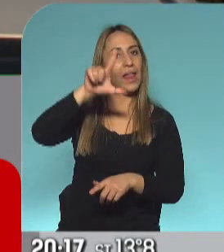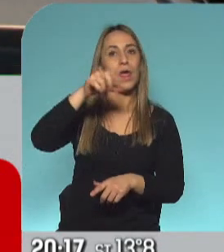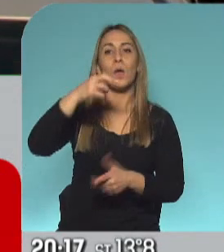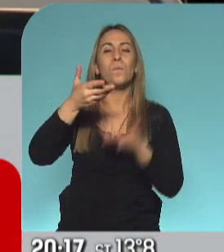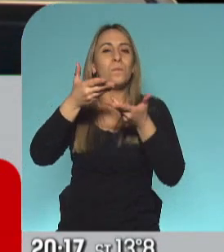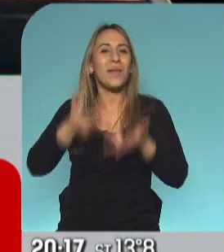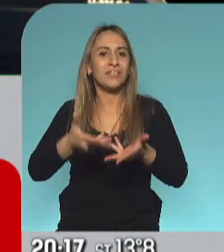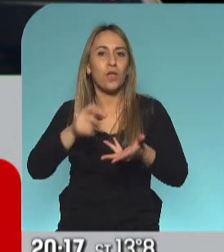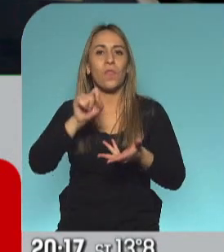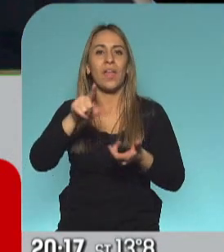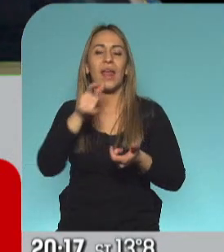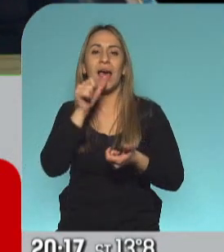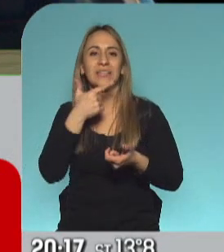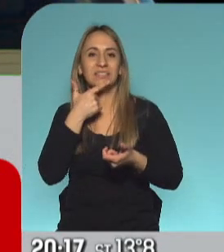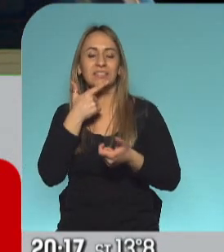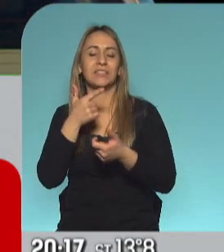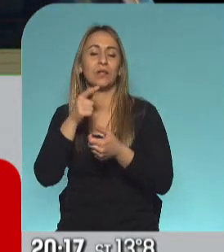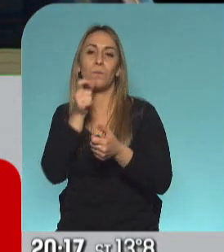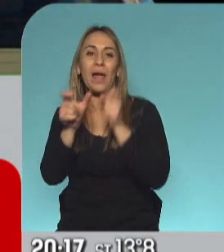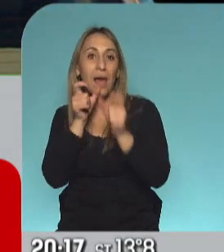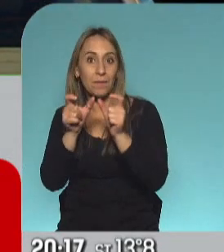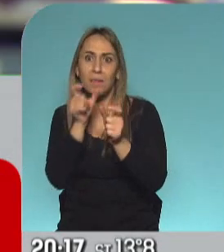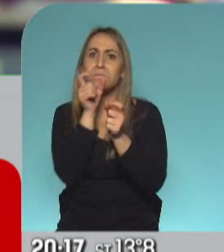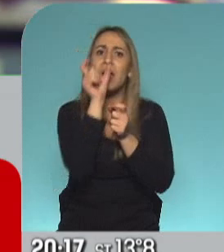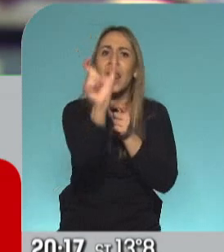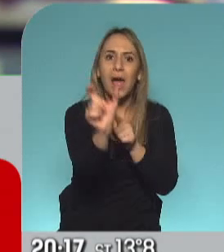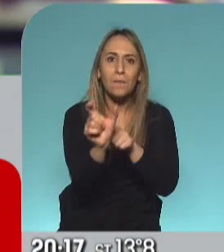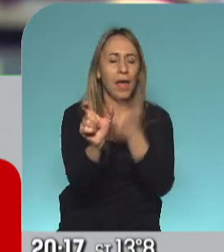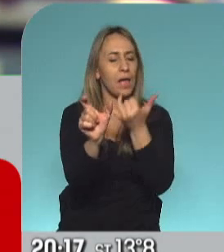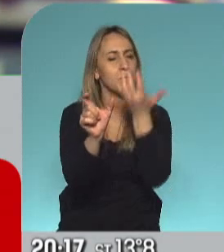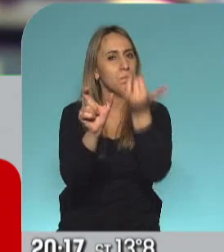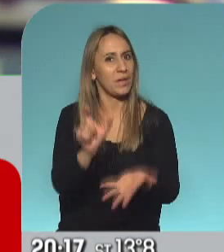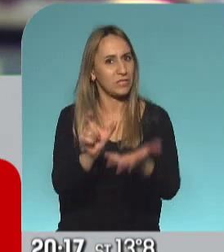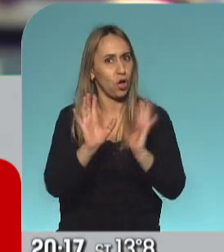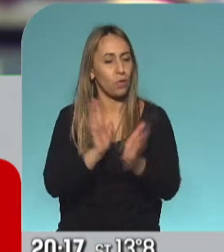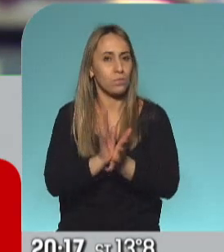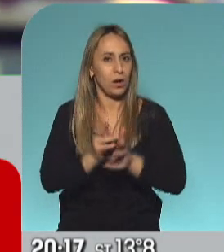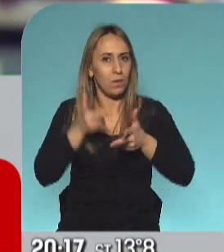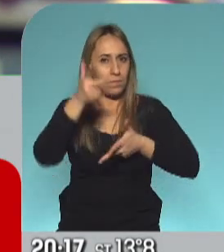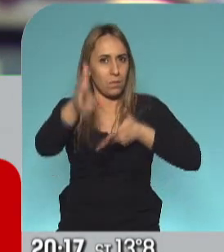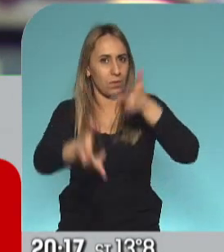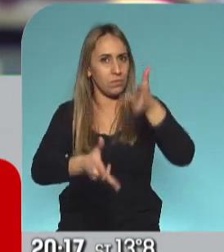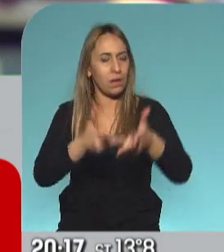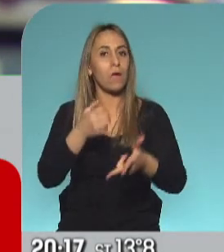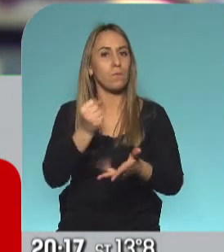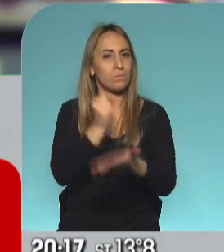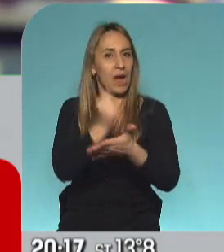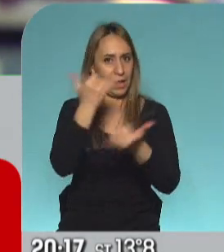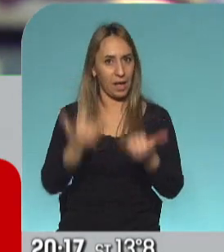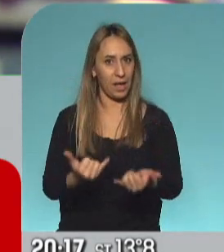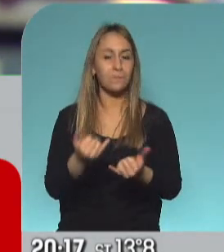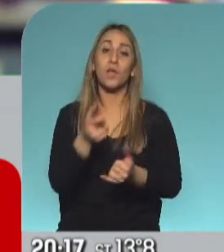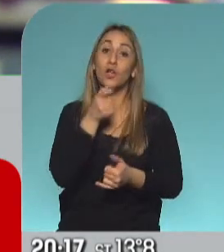palabras. ¿Sí? Y las palabras tienen mucho peso. O sea que lo mejor que les aconsejo a ustedes, no salgan a la calle